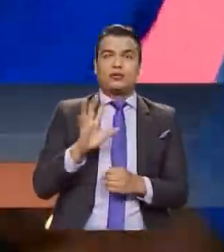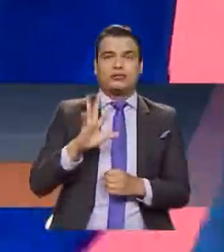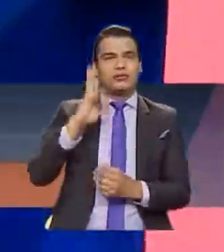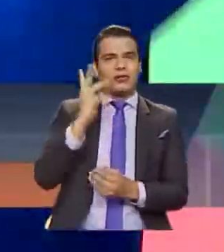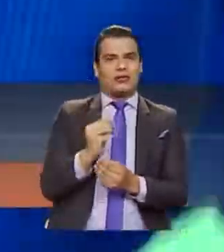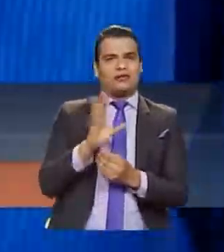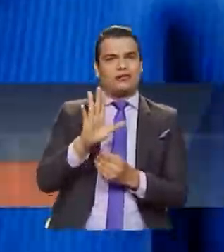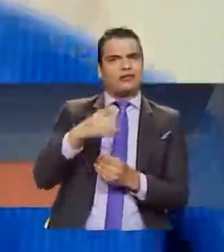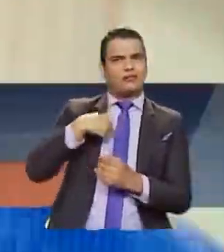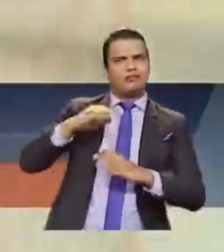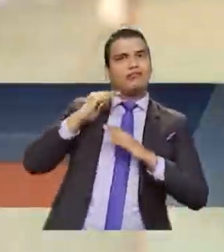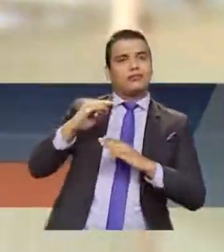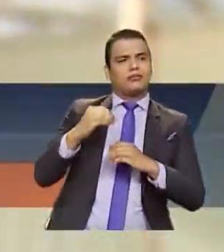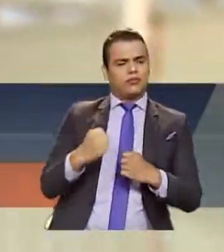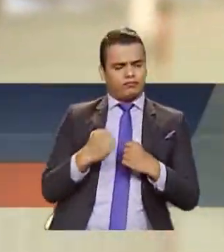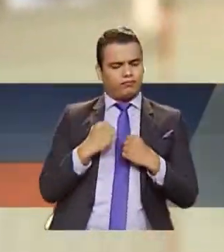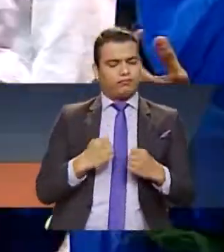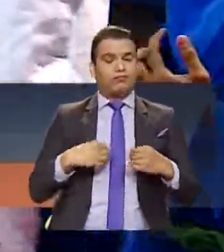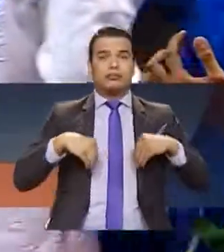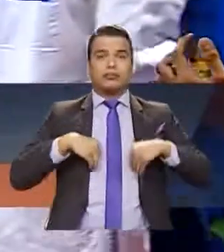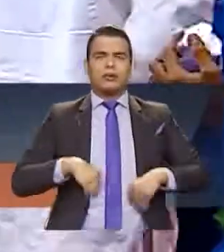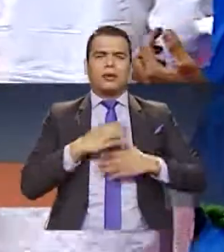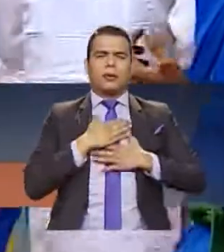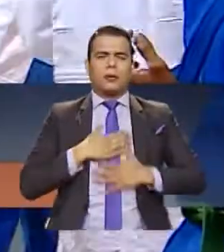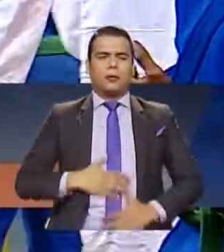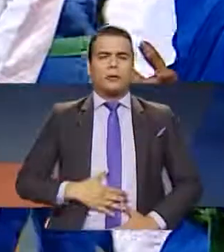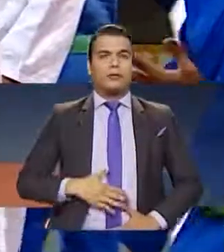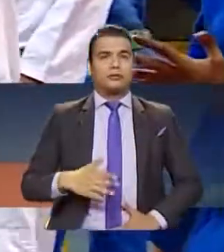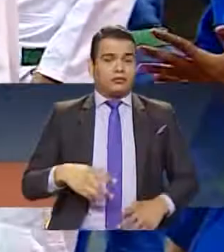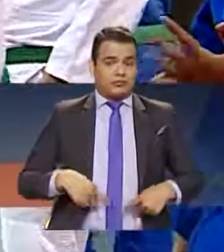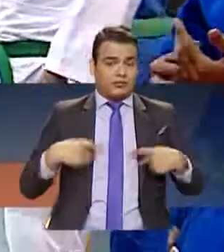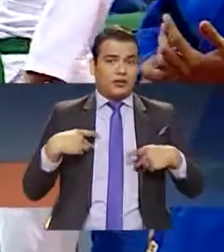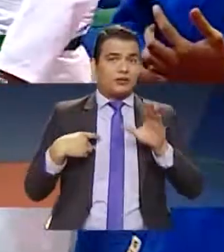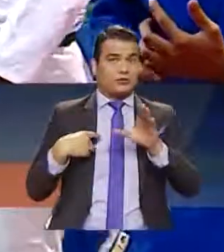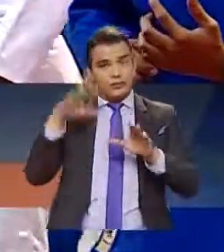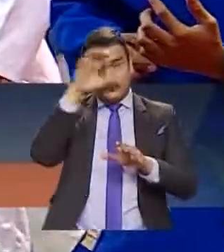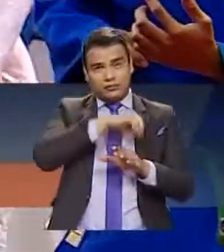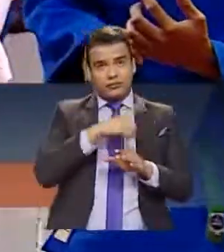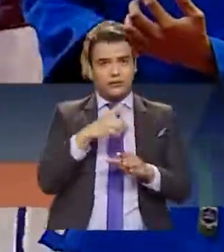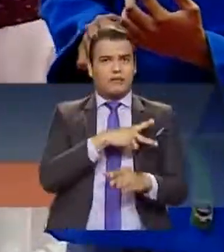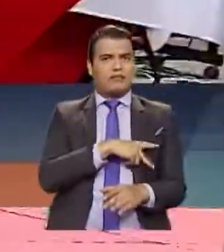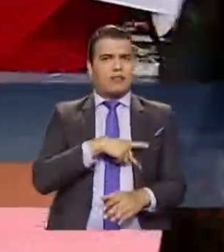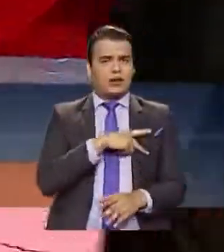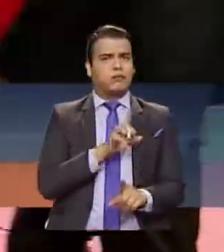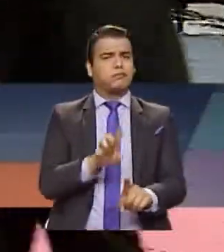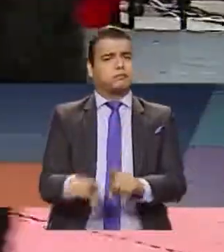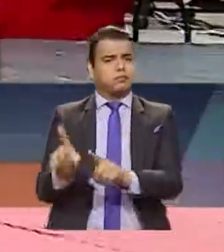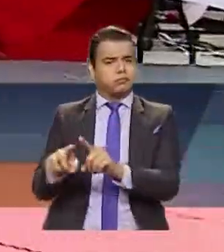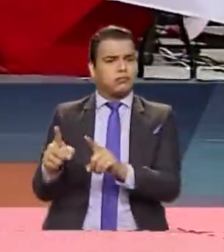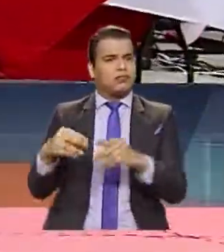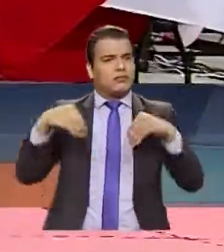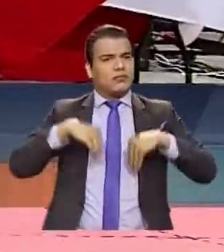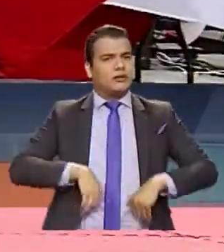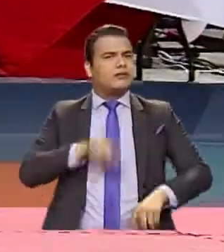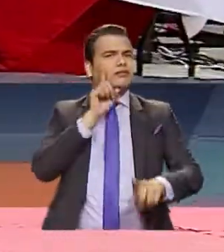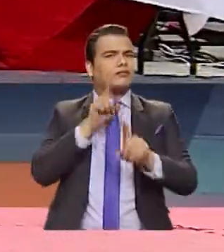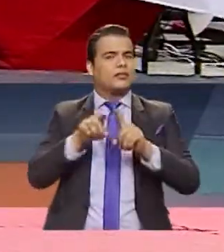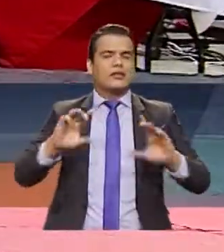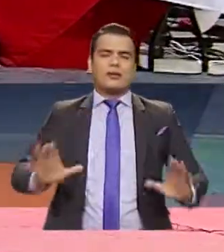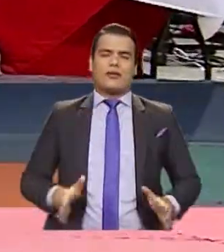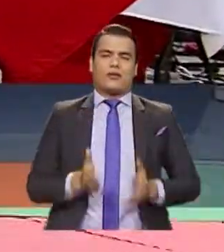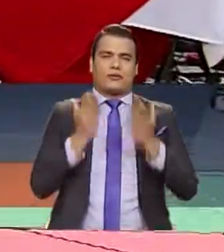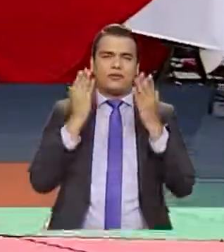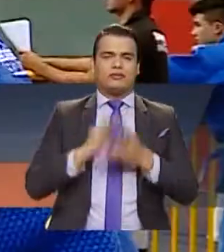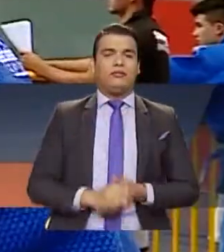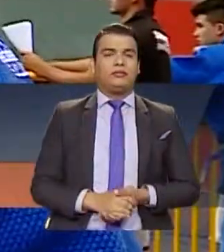marcial aporta estabilidad y tranquilidad a su vida, además de muchos valores que lo incentivan para ser mejor